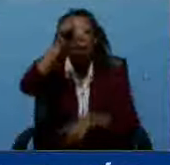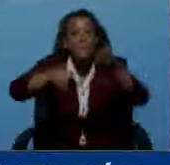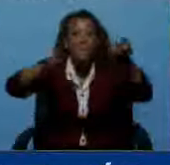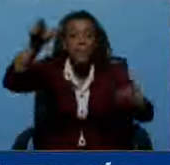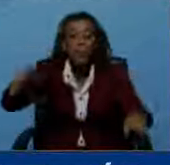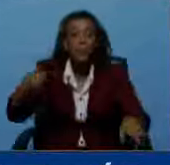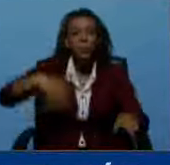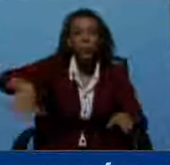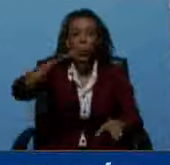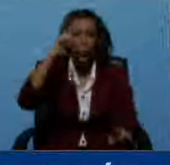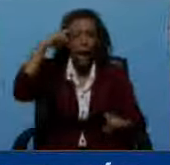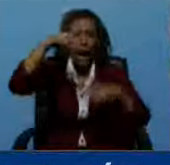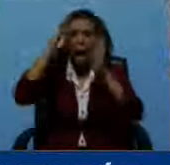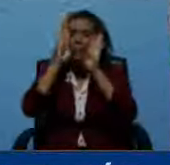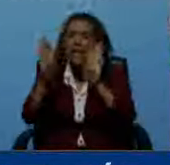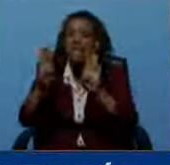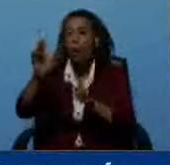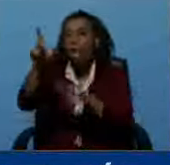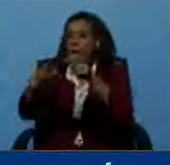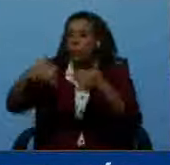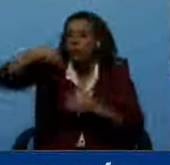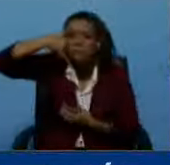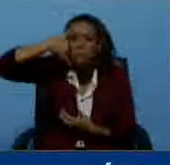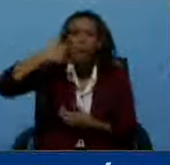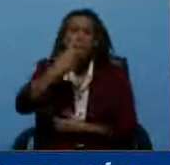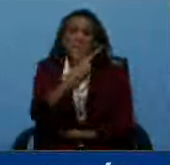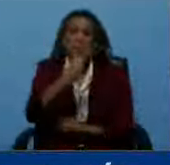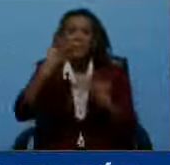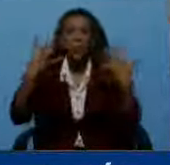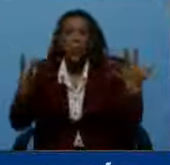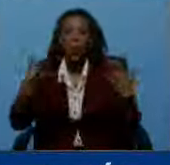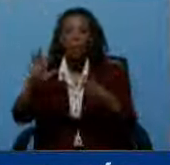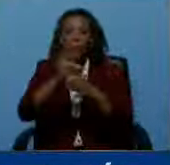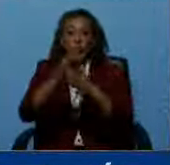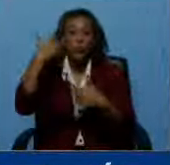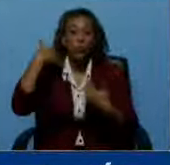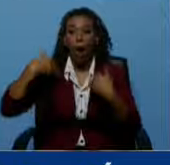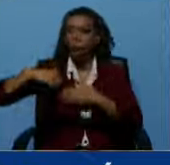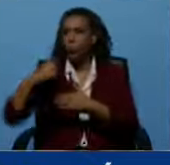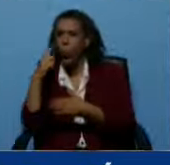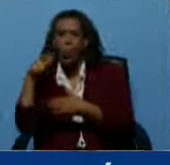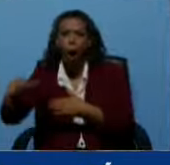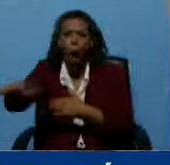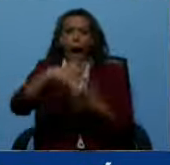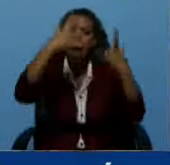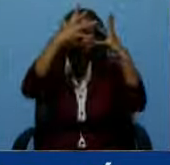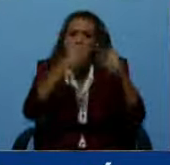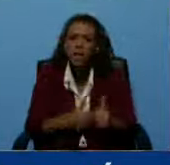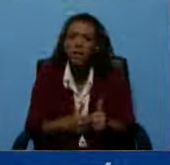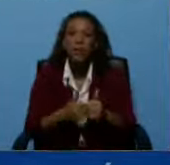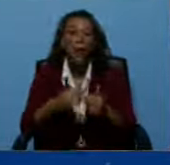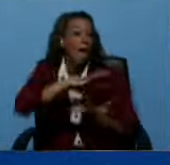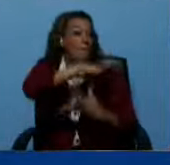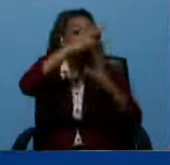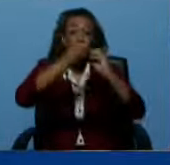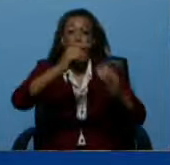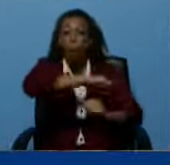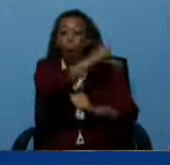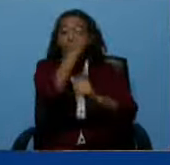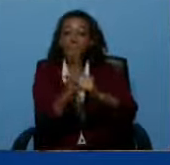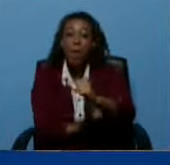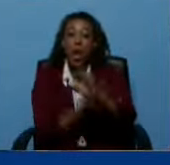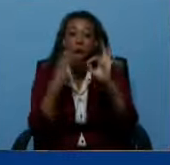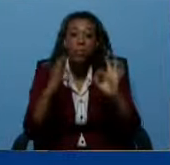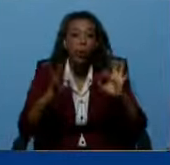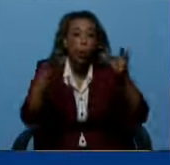personas de atención al cliente y 29 funcionarios en todo lo que es la parte administrativa. Aquí tenemos